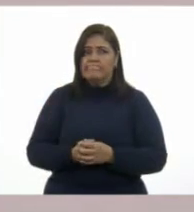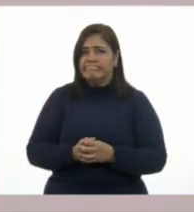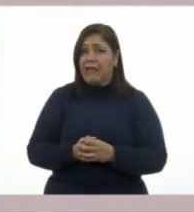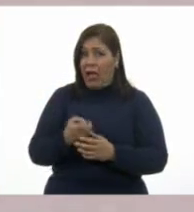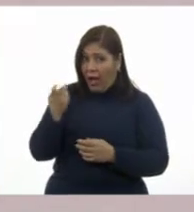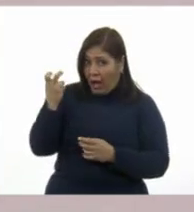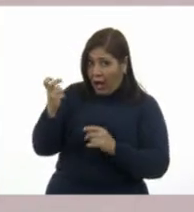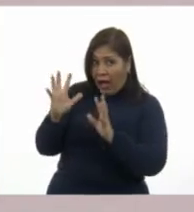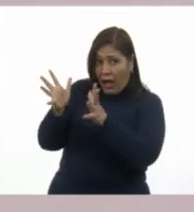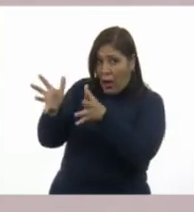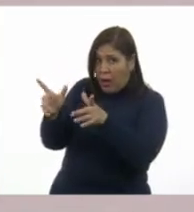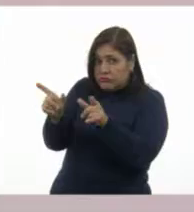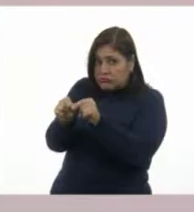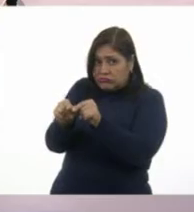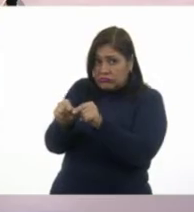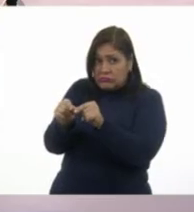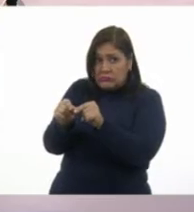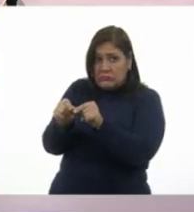¿Así?